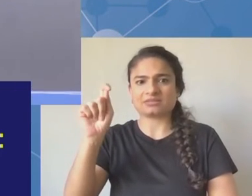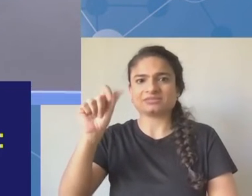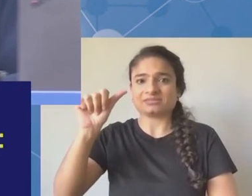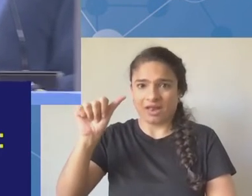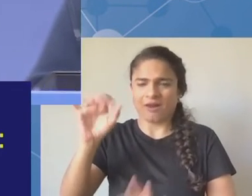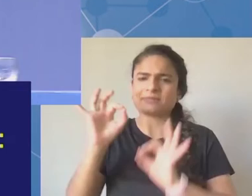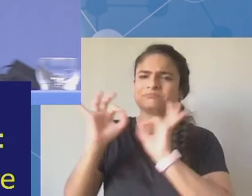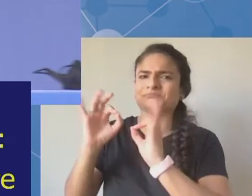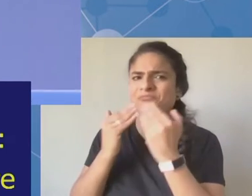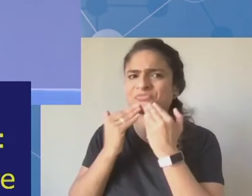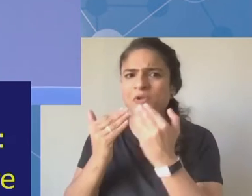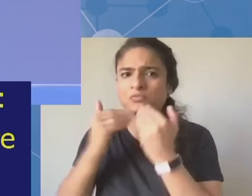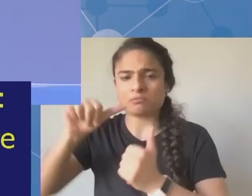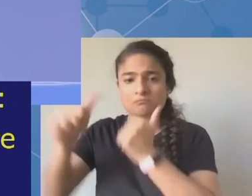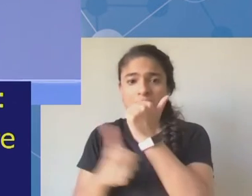sustituta del,